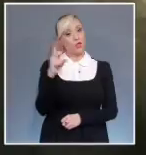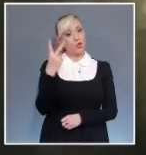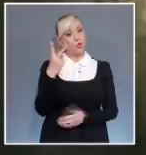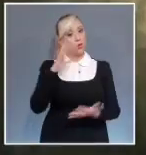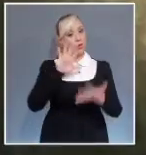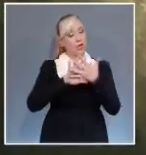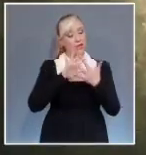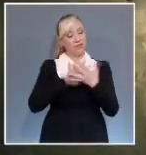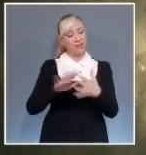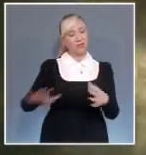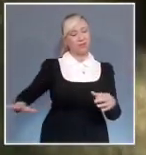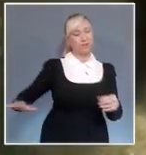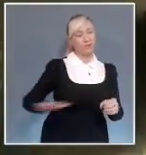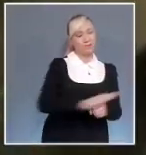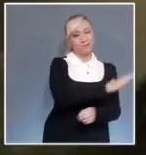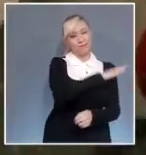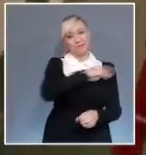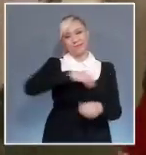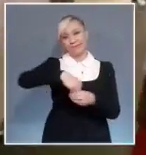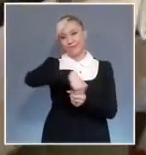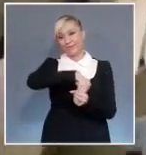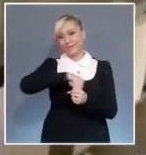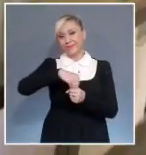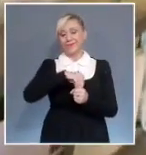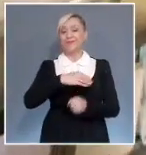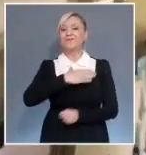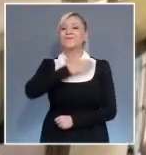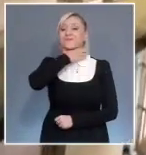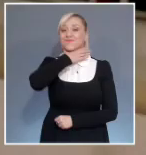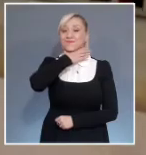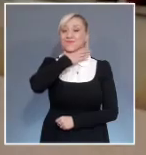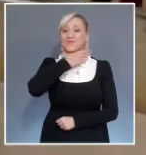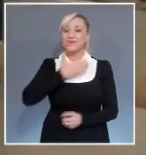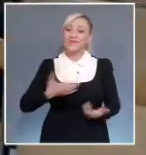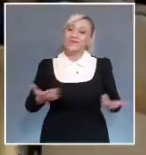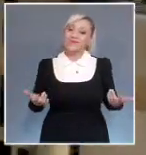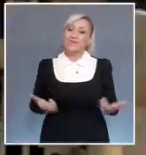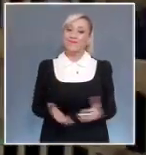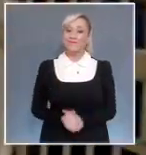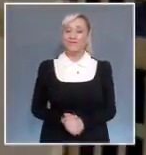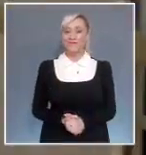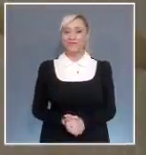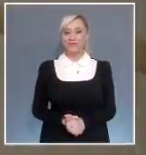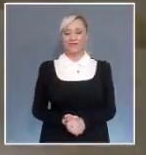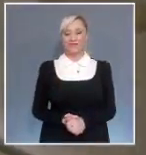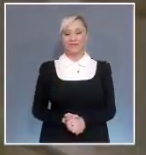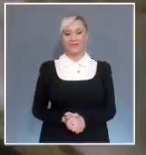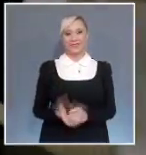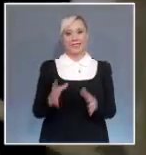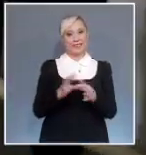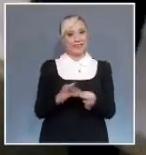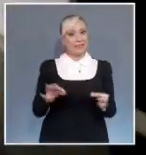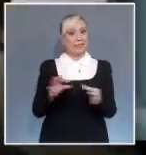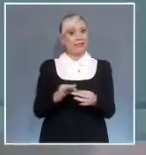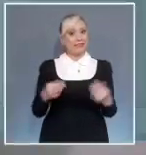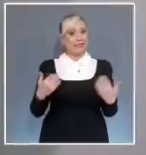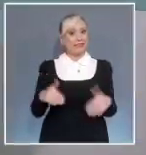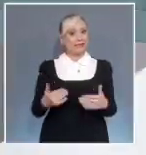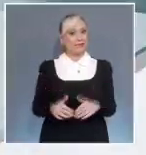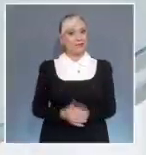sobrepoblación. Para el canal del Poder Judicial de la Federación, José Luis Guerra García.